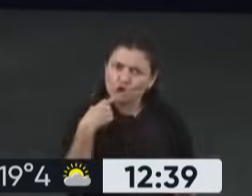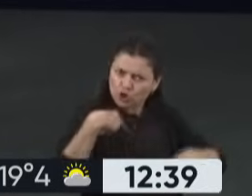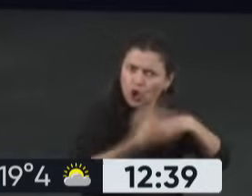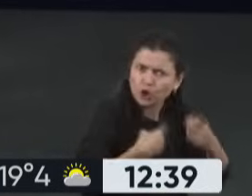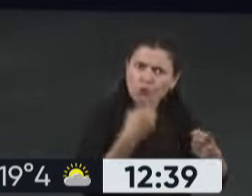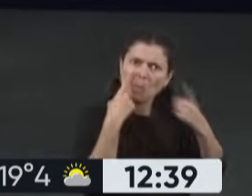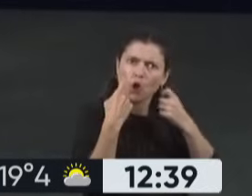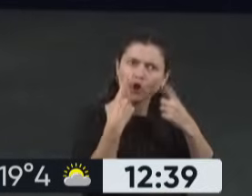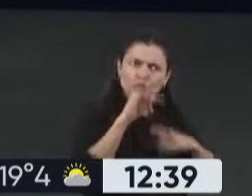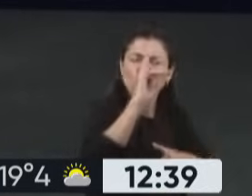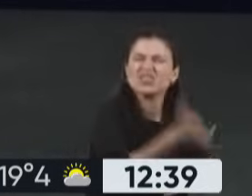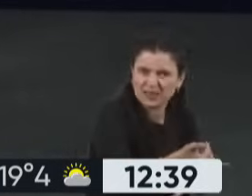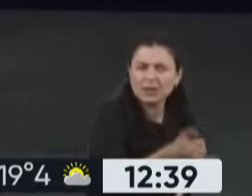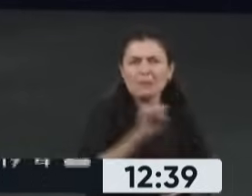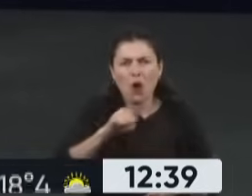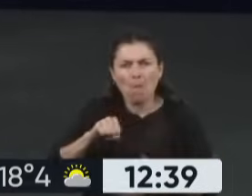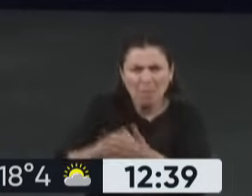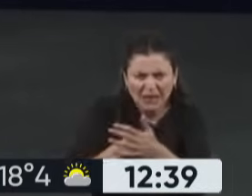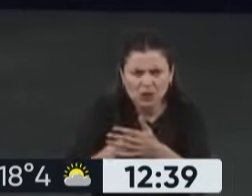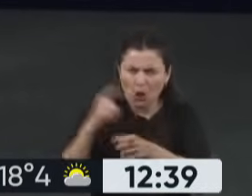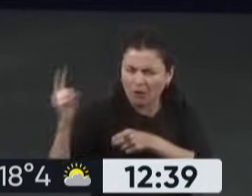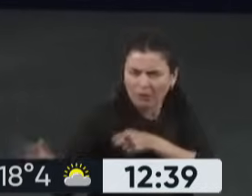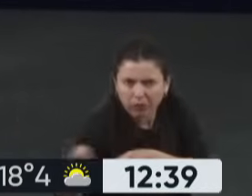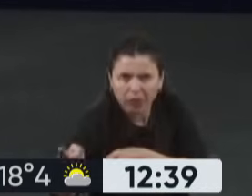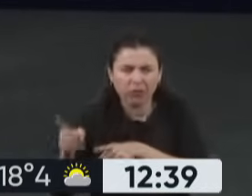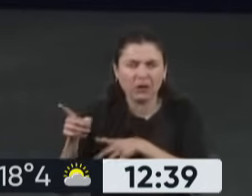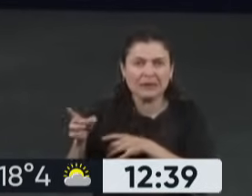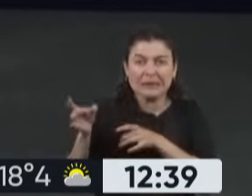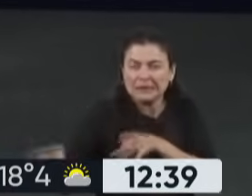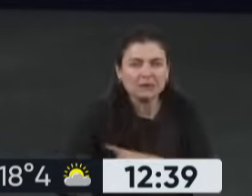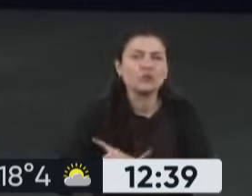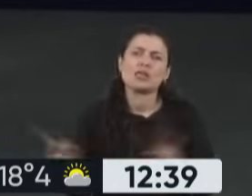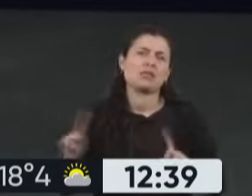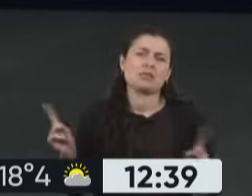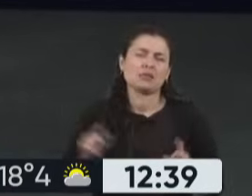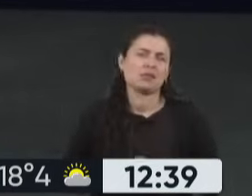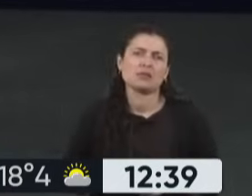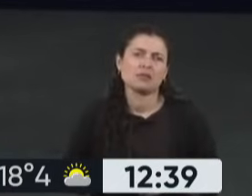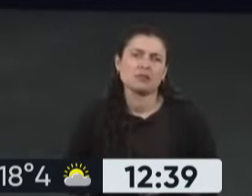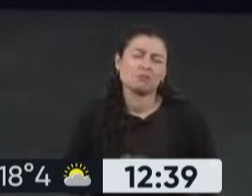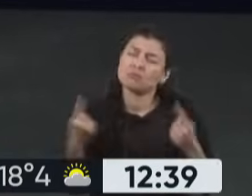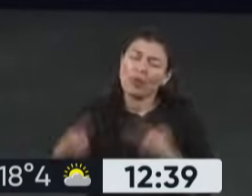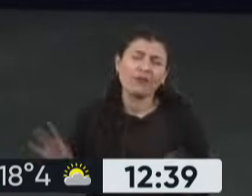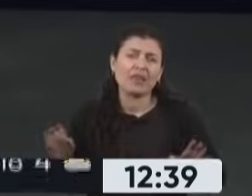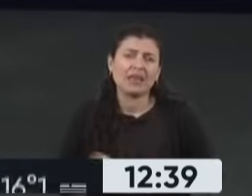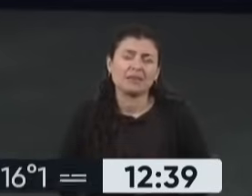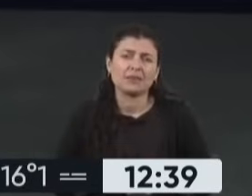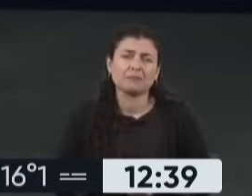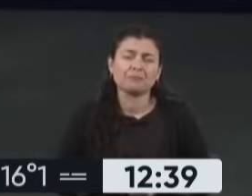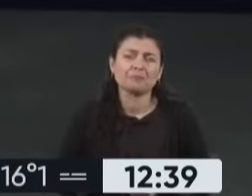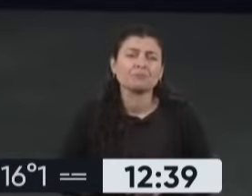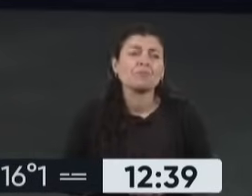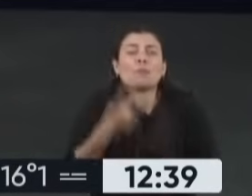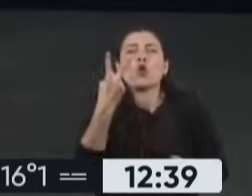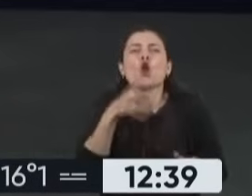hay una parte que es importante. Dirigen o relajan los controles, sobre todo los controles de las amenazas graves que vos mencionaste, que yo listé. O sea, son dos